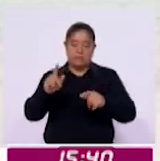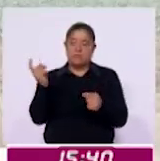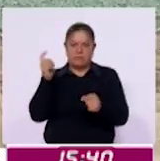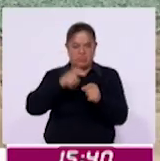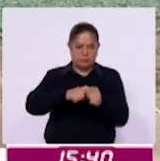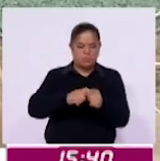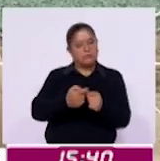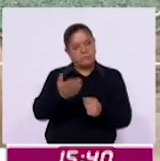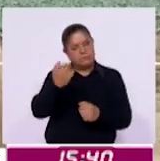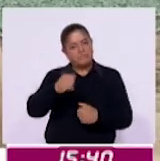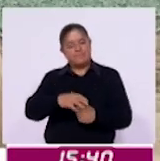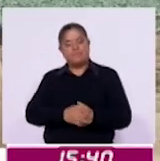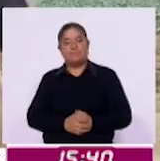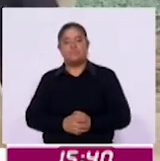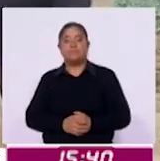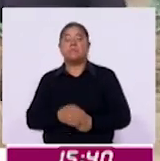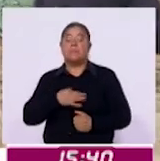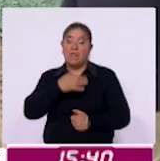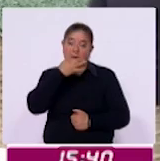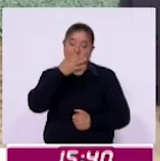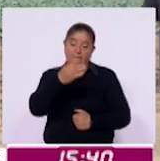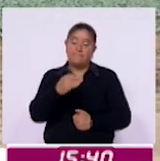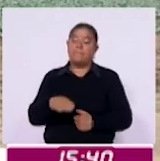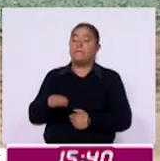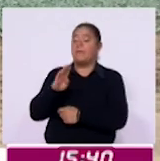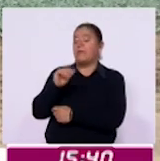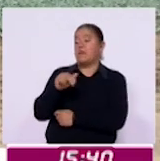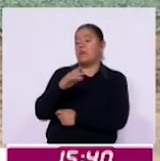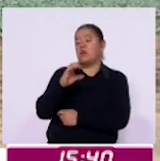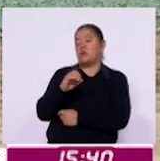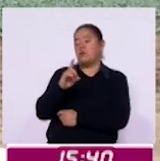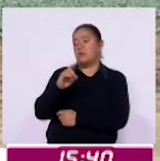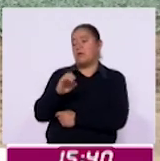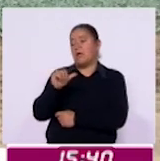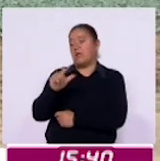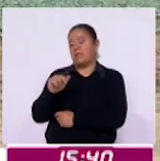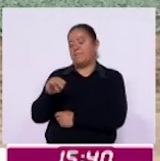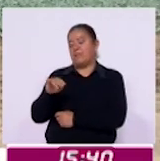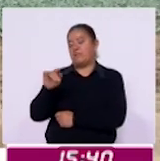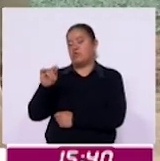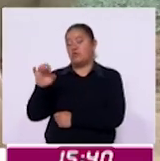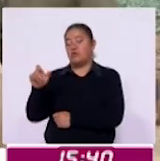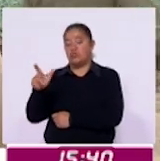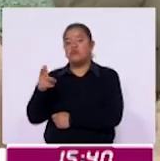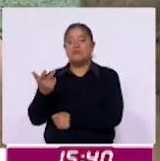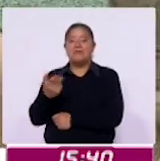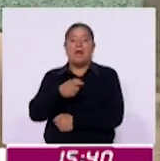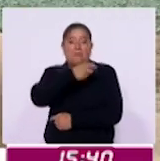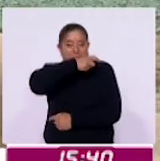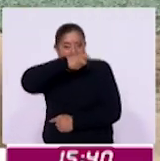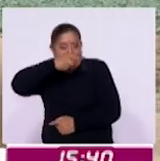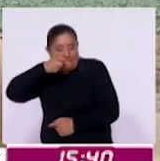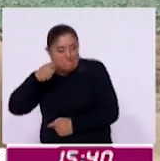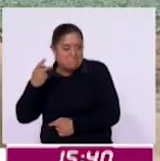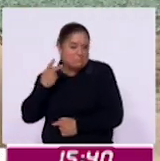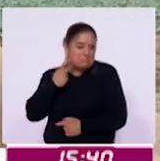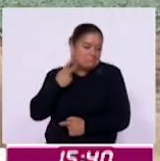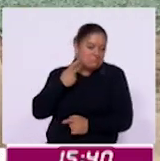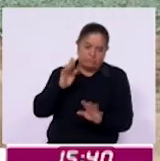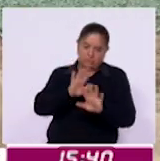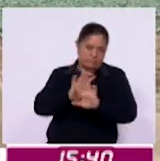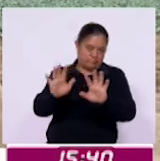proyecto. Mencionar que el Banco de Alimentos es una organización sin fines lucrativos, sin fines políticos, que ha